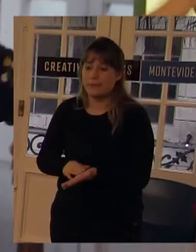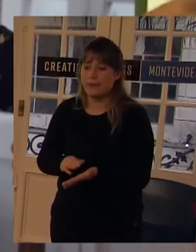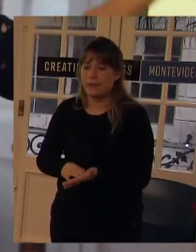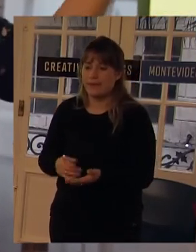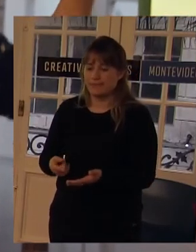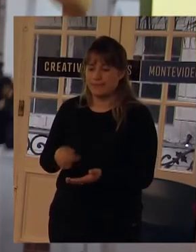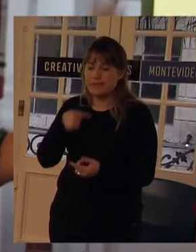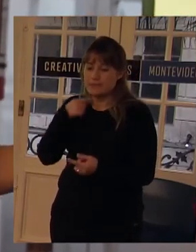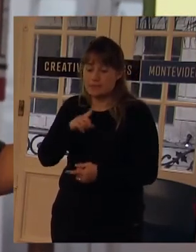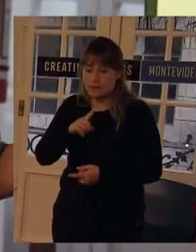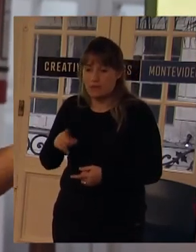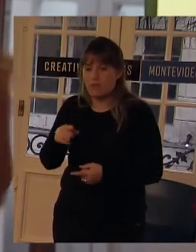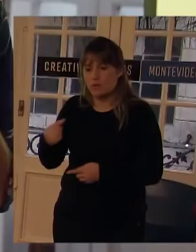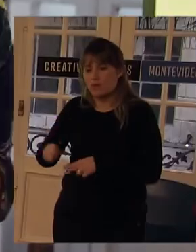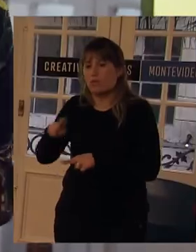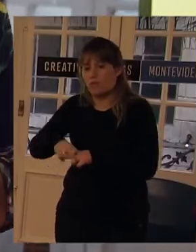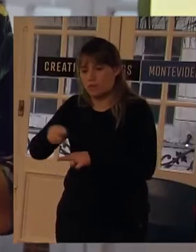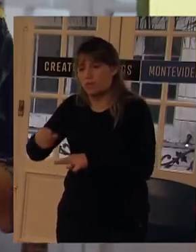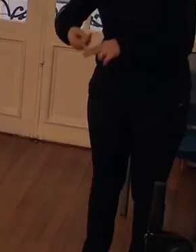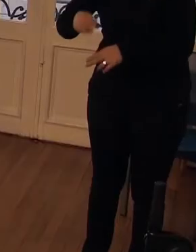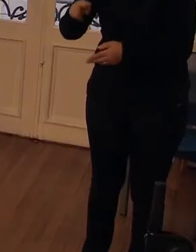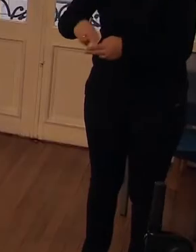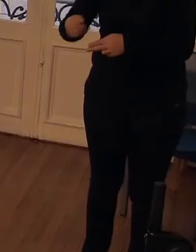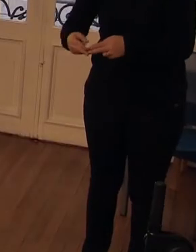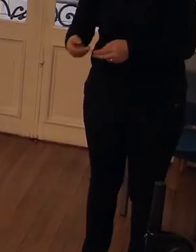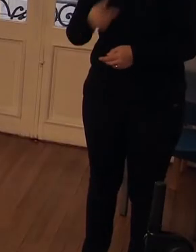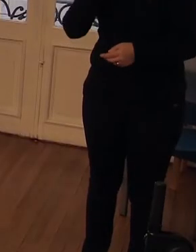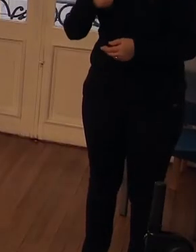aplicaciones, servicios, lo que sea. Eso es re importante.